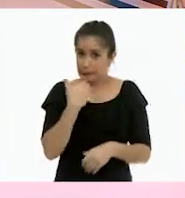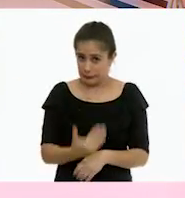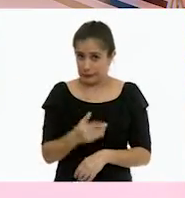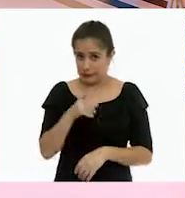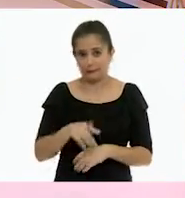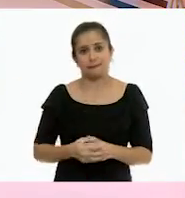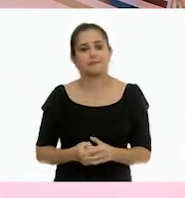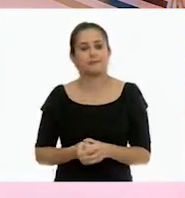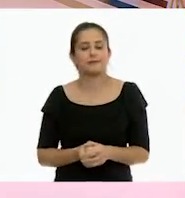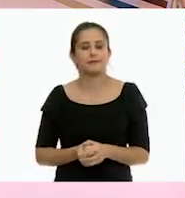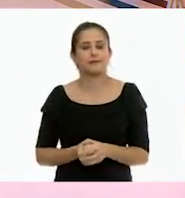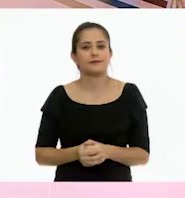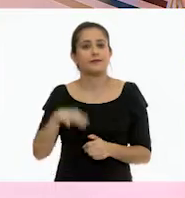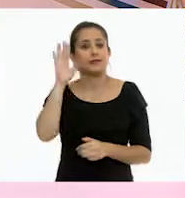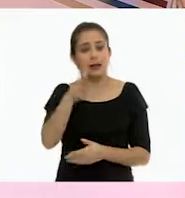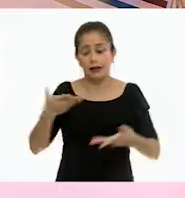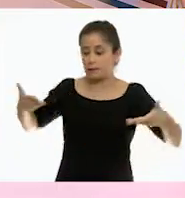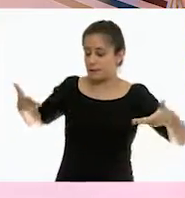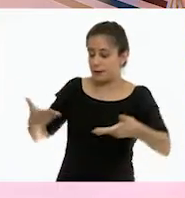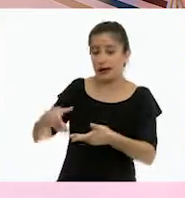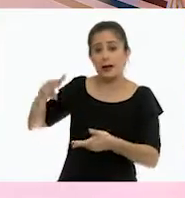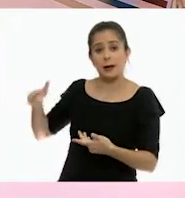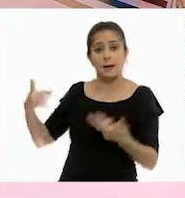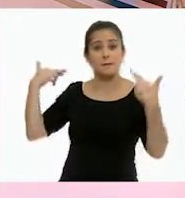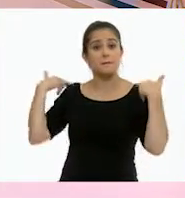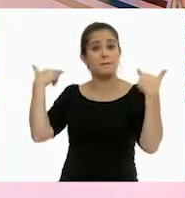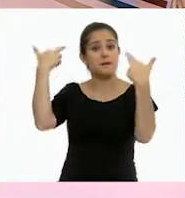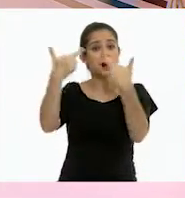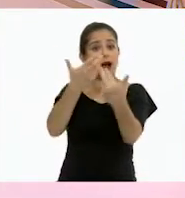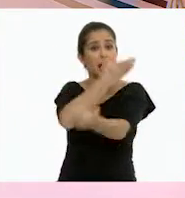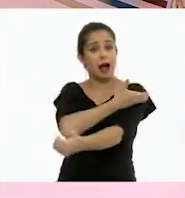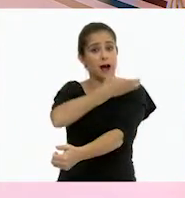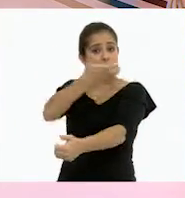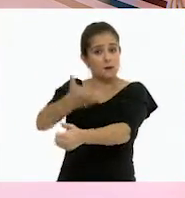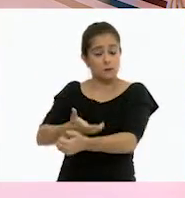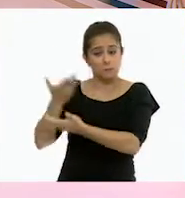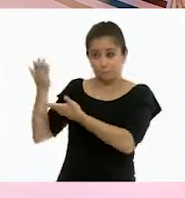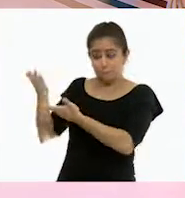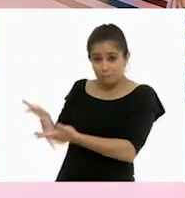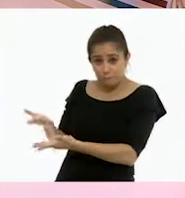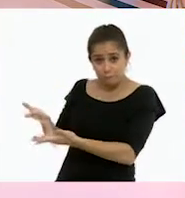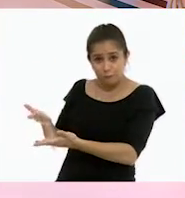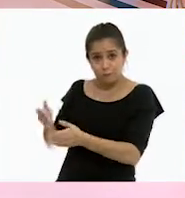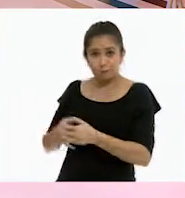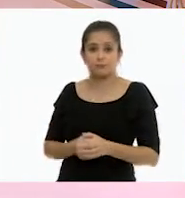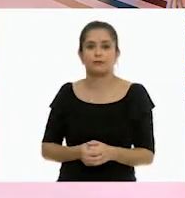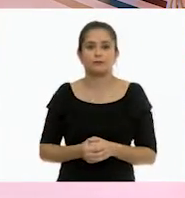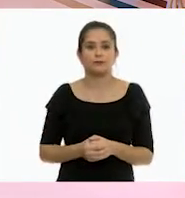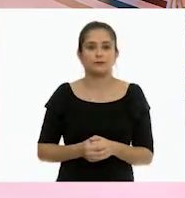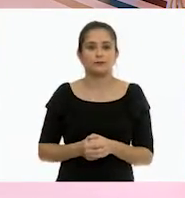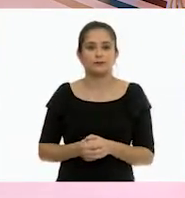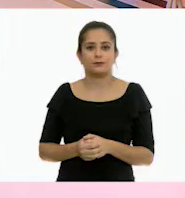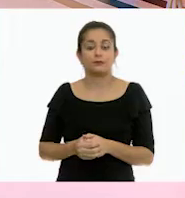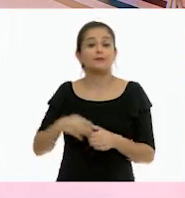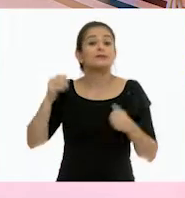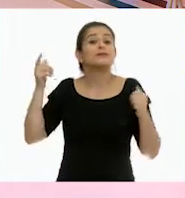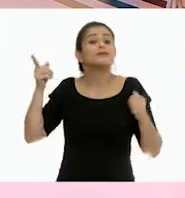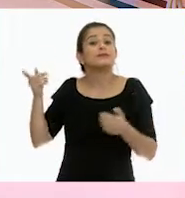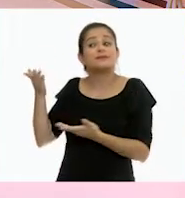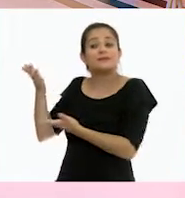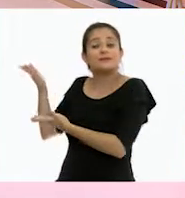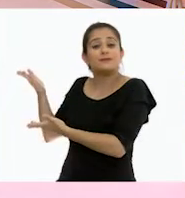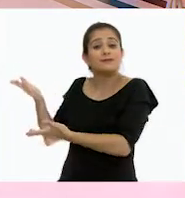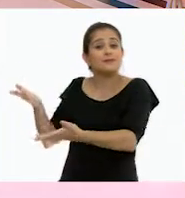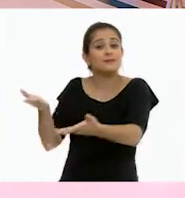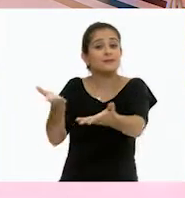Quiero presentarles al maestro que nos va a acompañar el día de hoy. ¡Con ustedes!